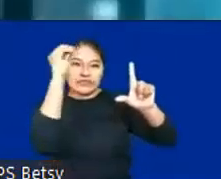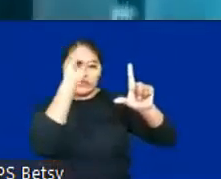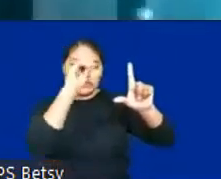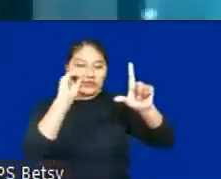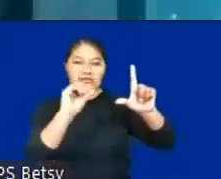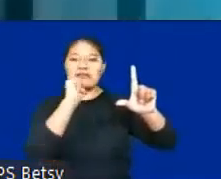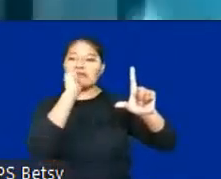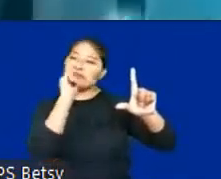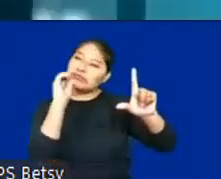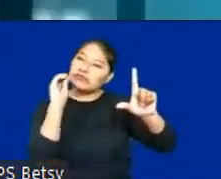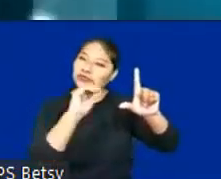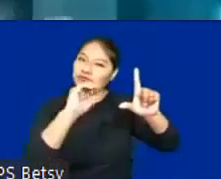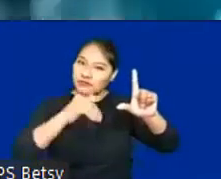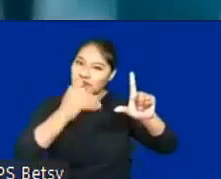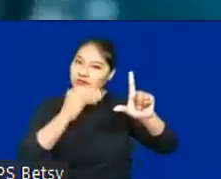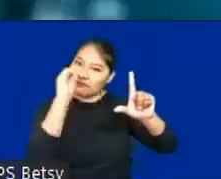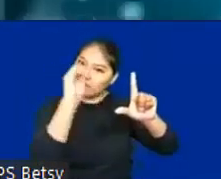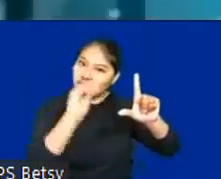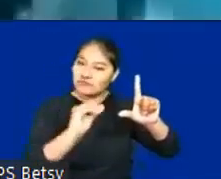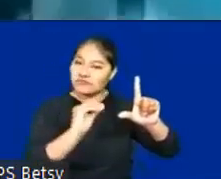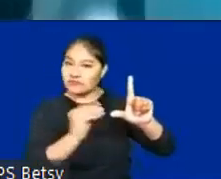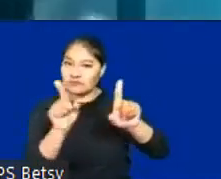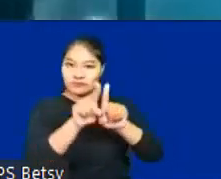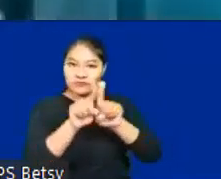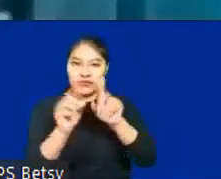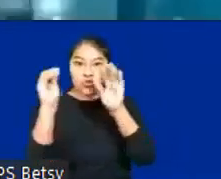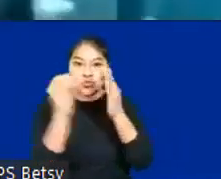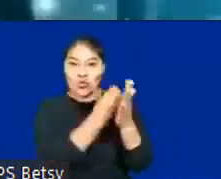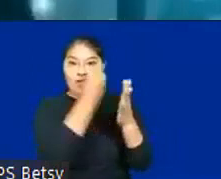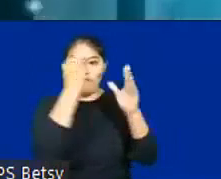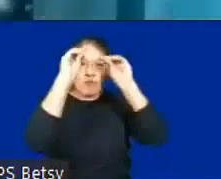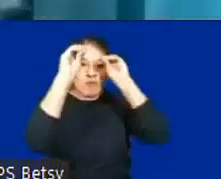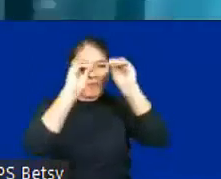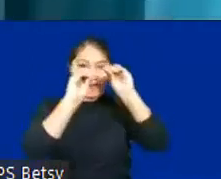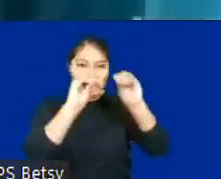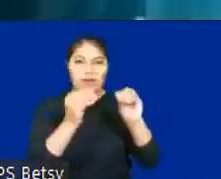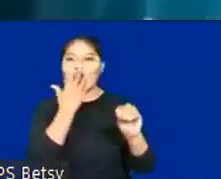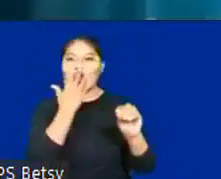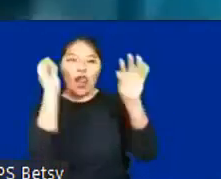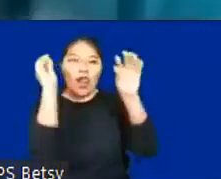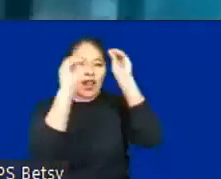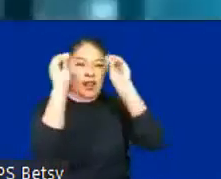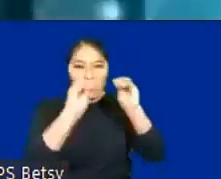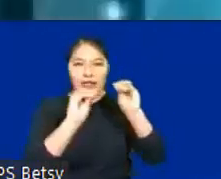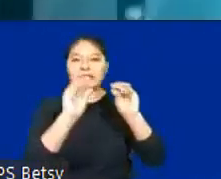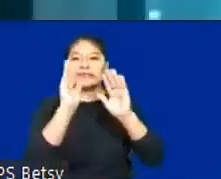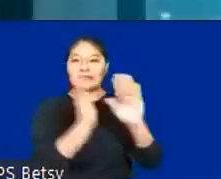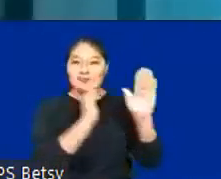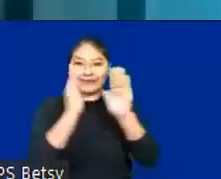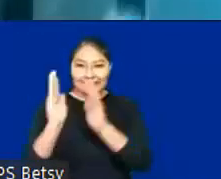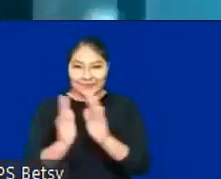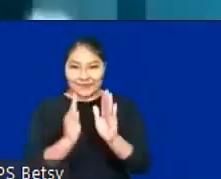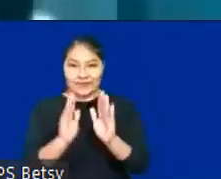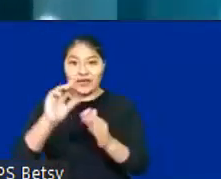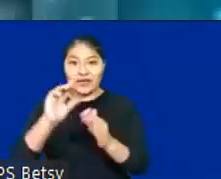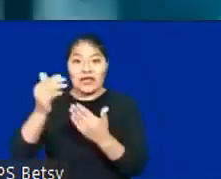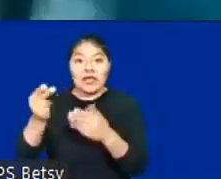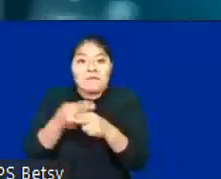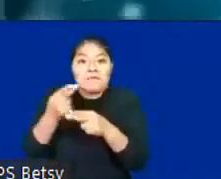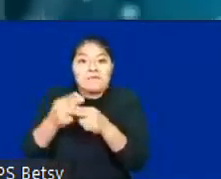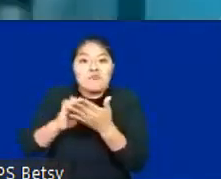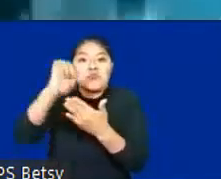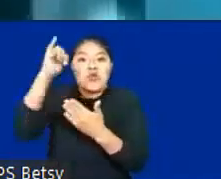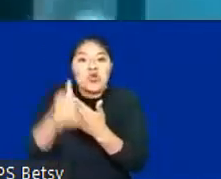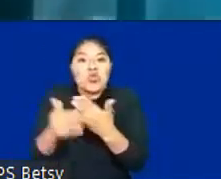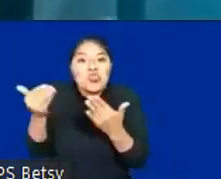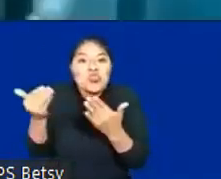es nuestra plataforma de contenedores. Y tenemos un proyecto que está en marcha y que a fin de año se va a terminar, que es la